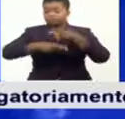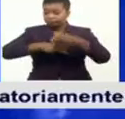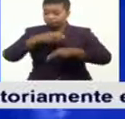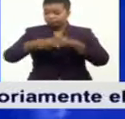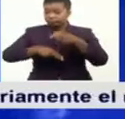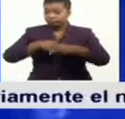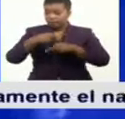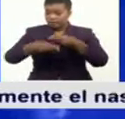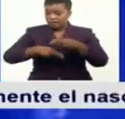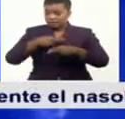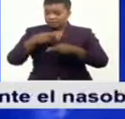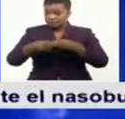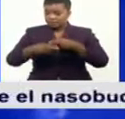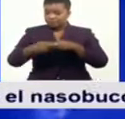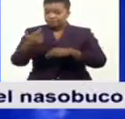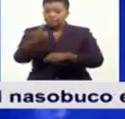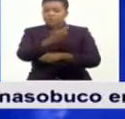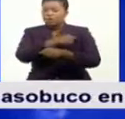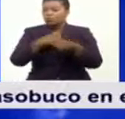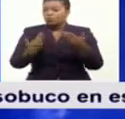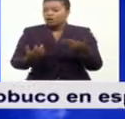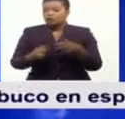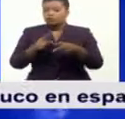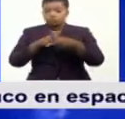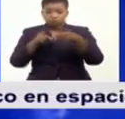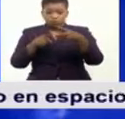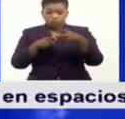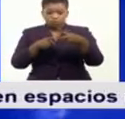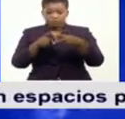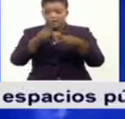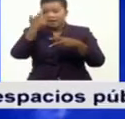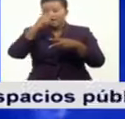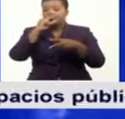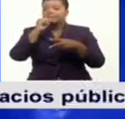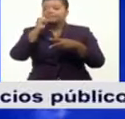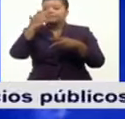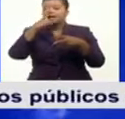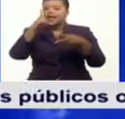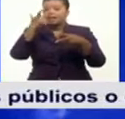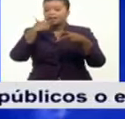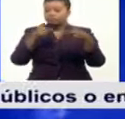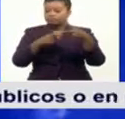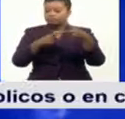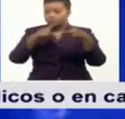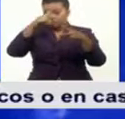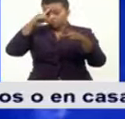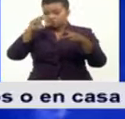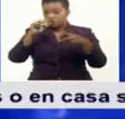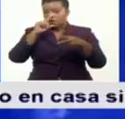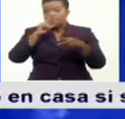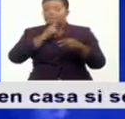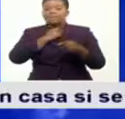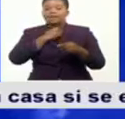los dos candidatos vacunales, Abdala y Soberana 02, ya a un